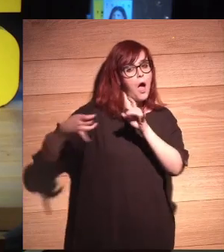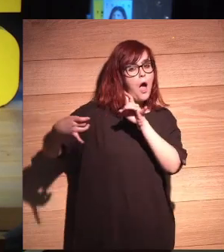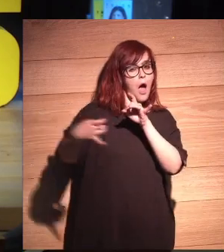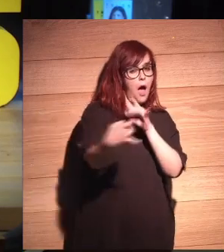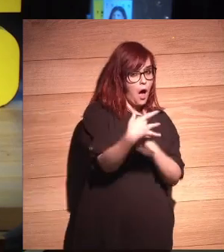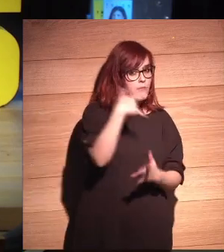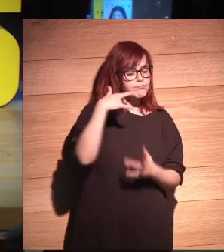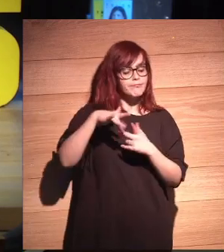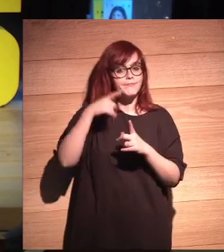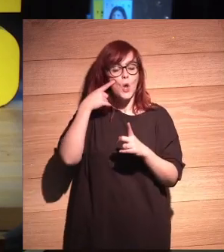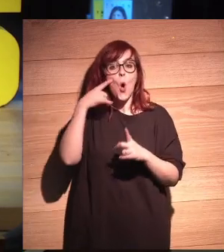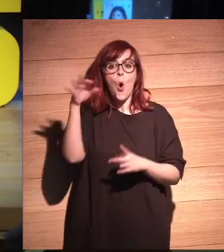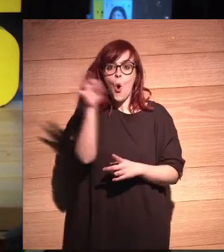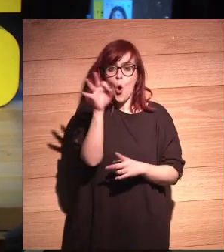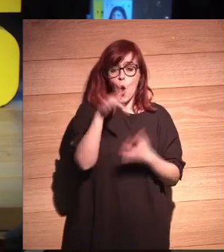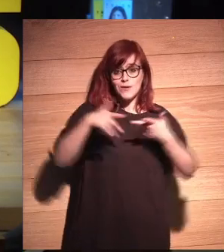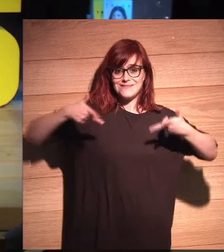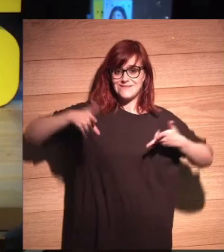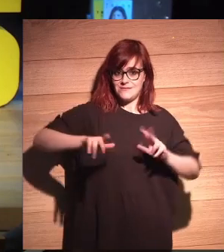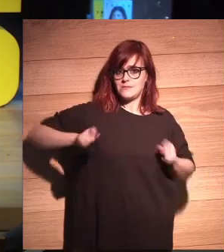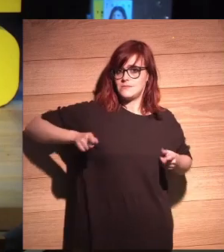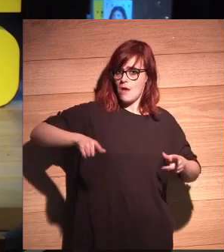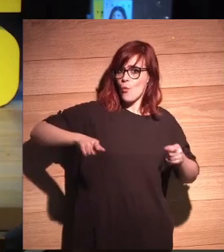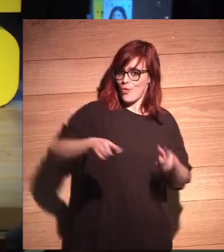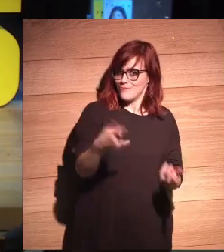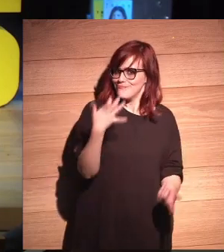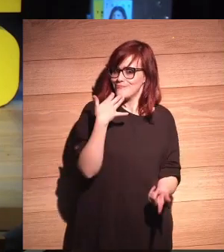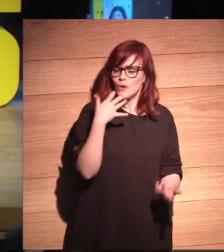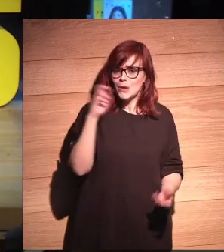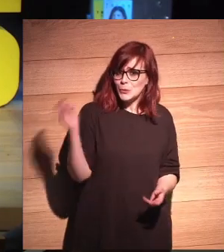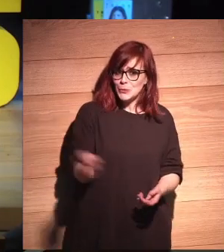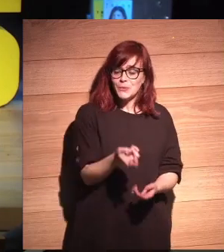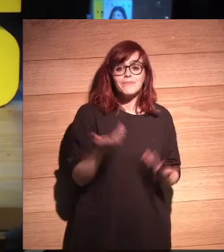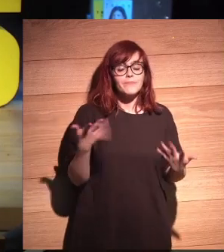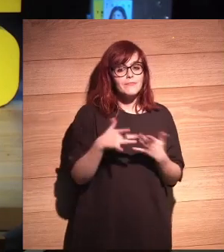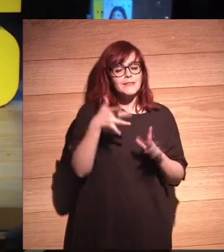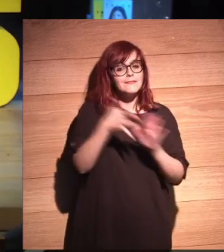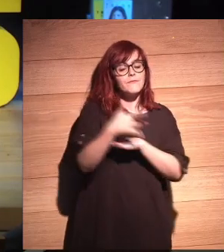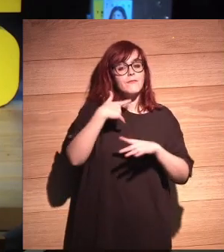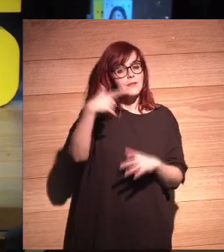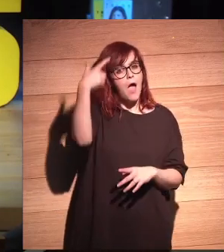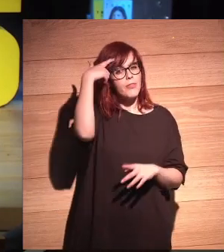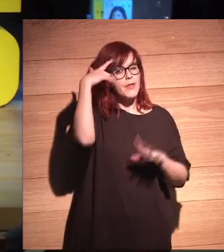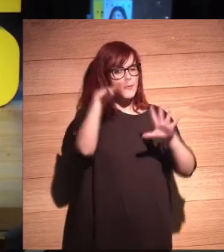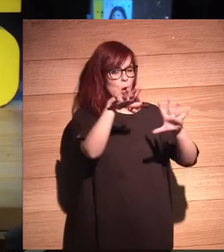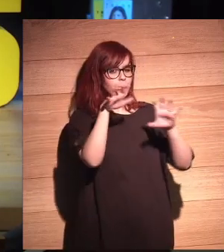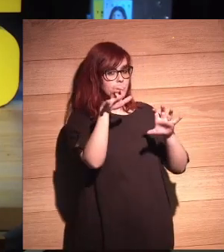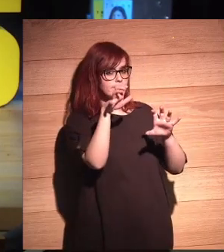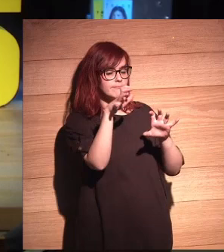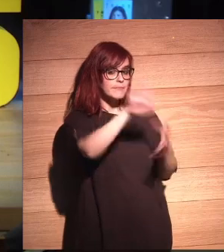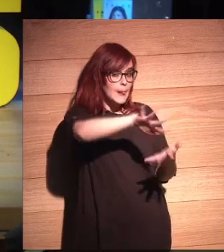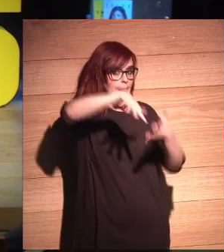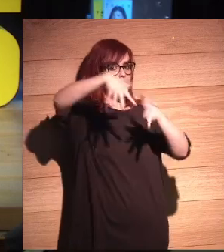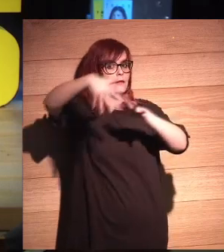interaccionar, o puede ser una silla de ruedas. Entonces, lo que hace es tomar la señal del cerebro, leerla